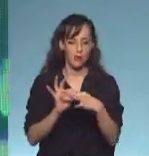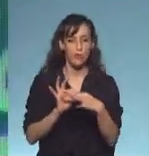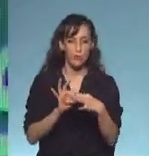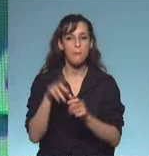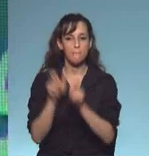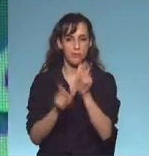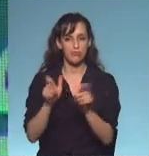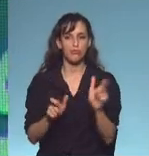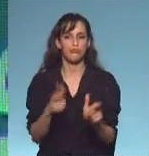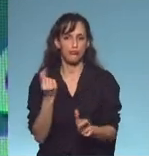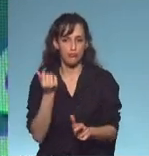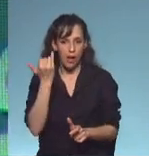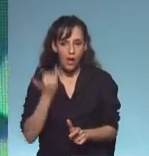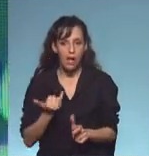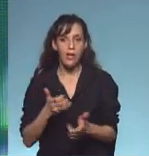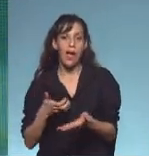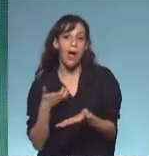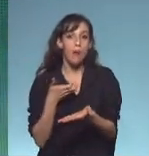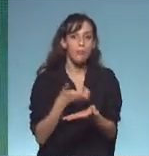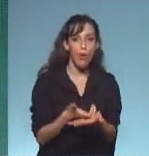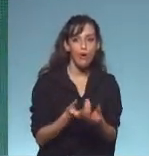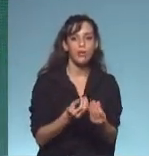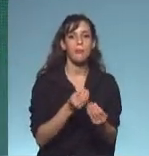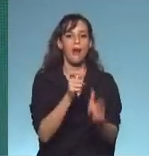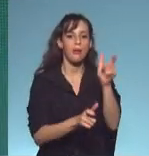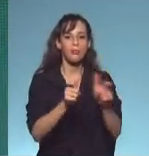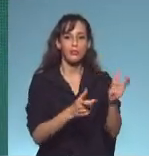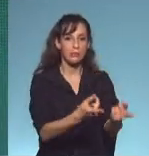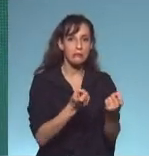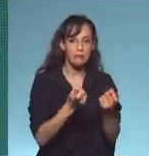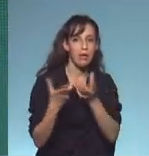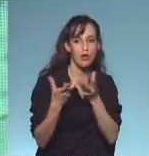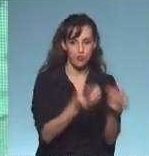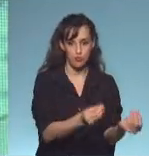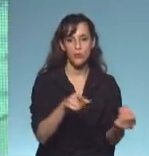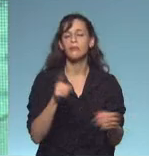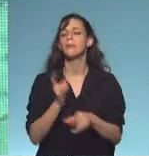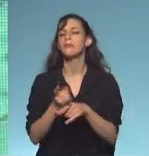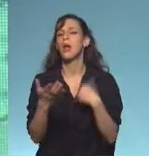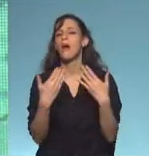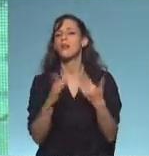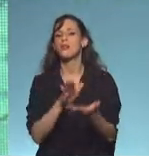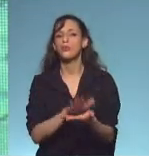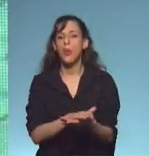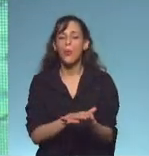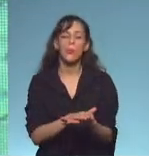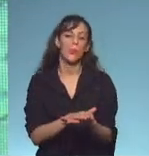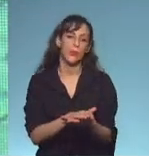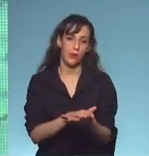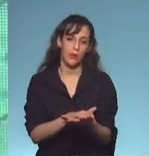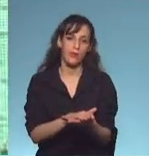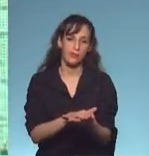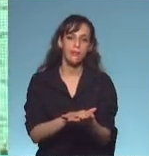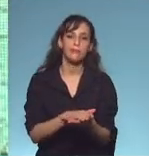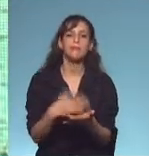aportan para precisamente acompañar a los más postergados. En este contexto se habló mucho del aporte extraordinario de las